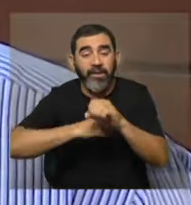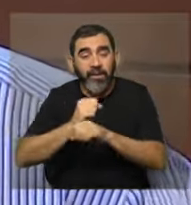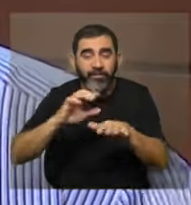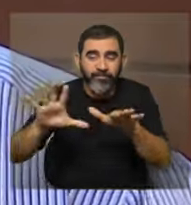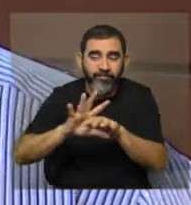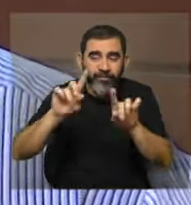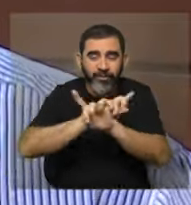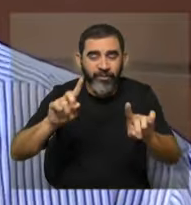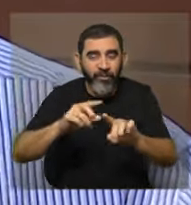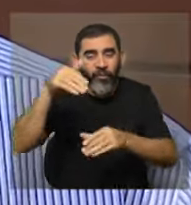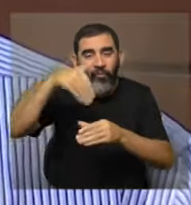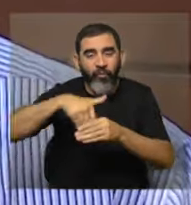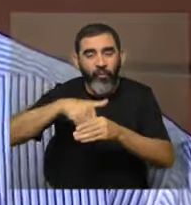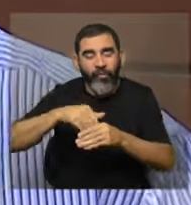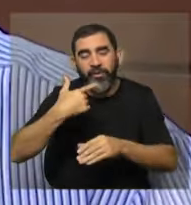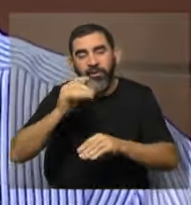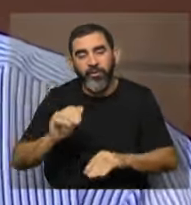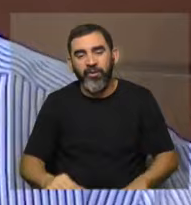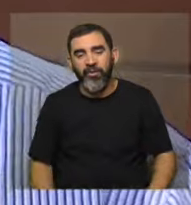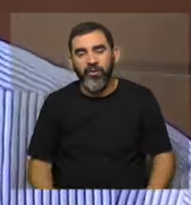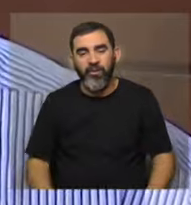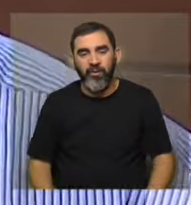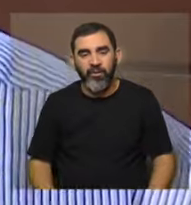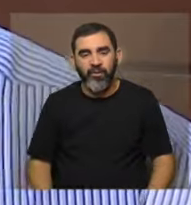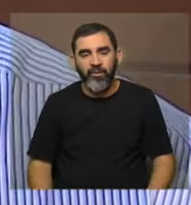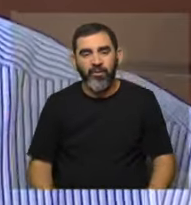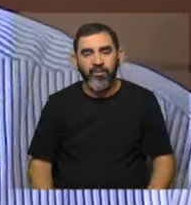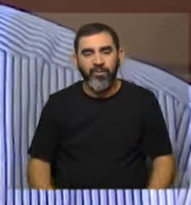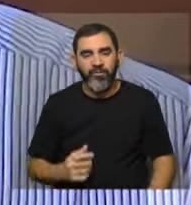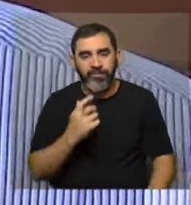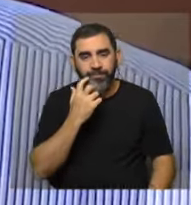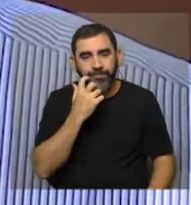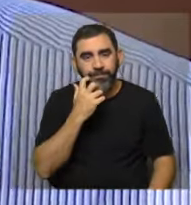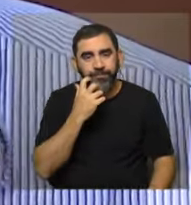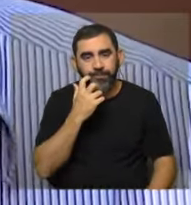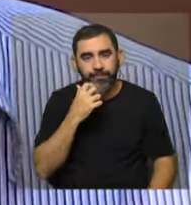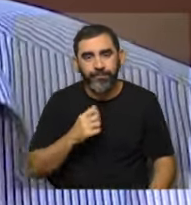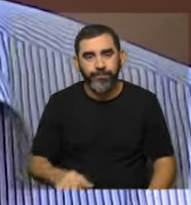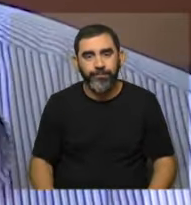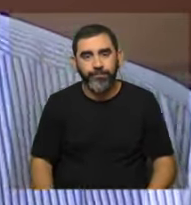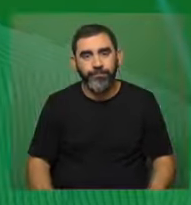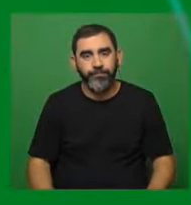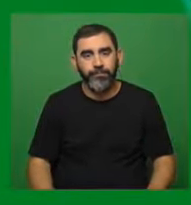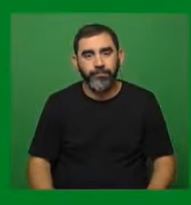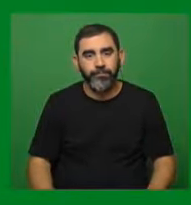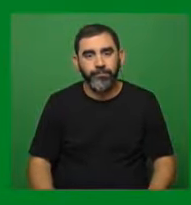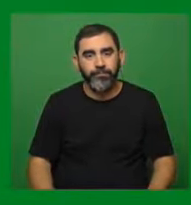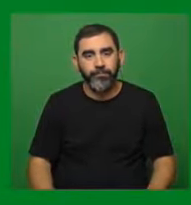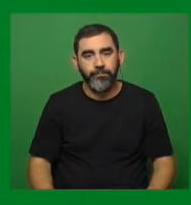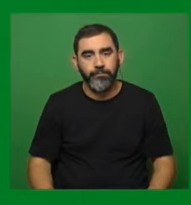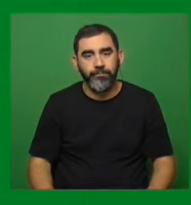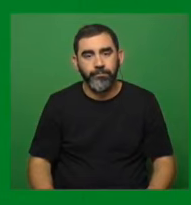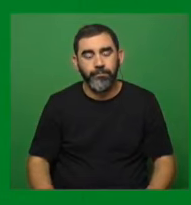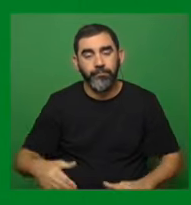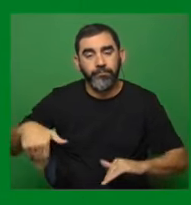coincida necesariamente con la elección o con el primer año de gobierno Bueno muy bien Vamos a